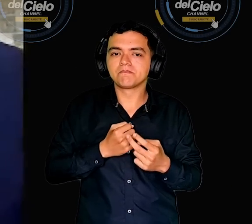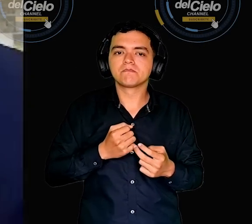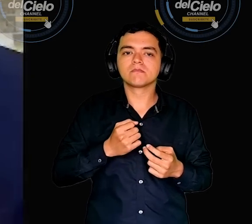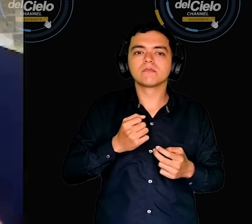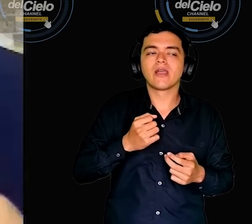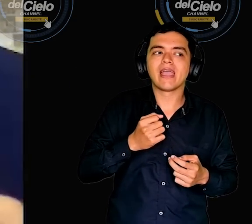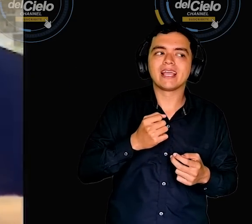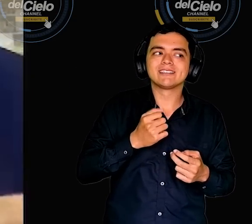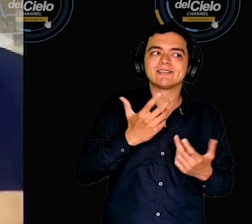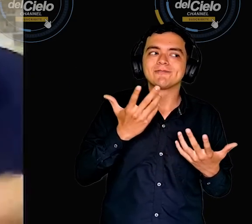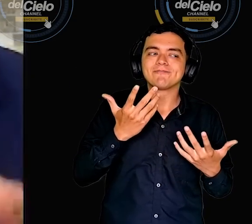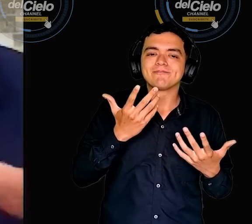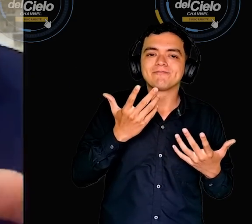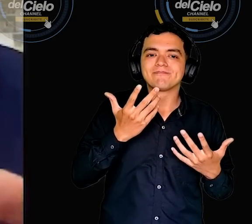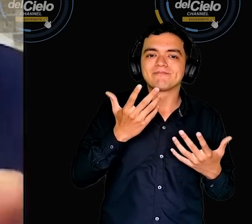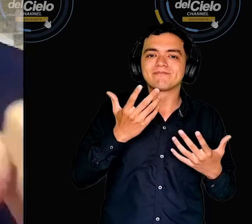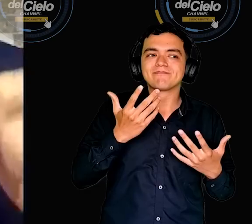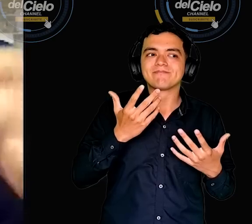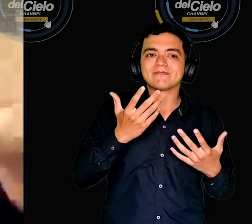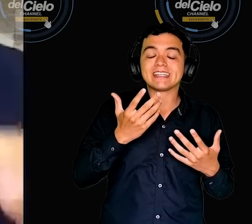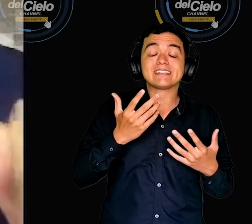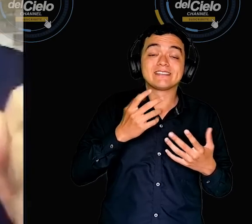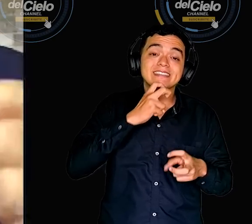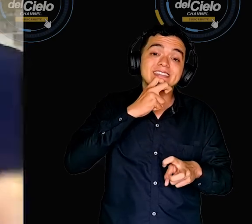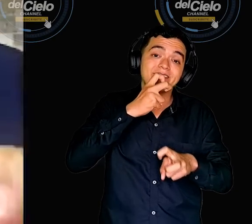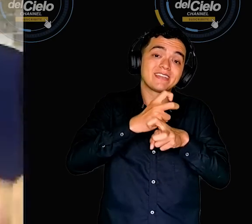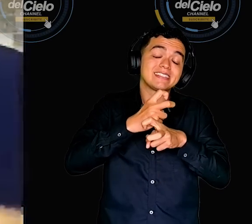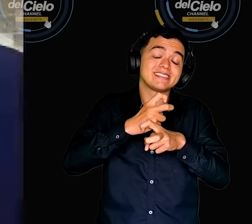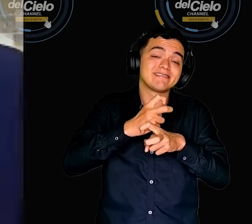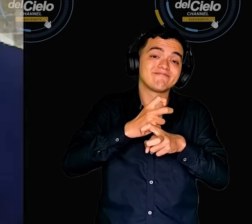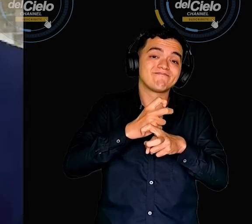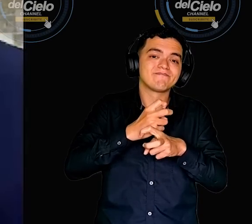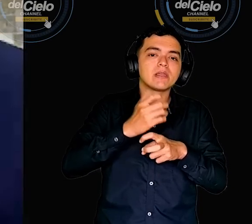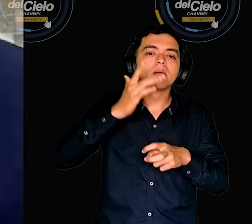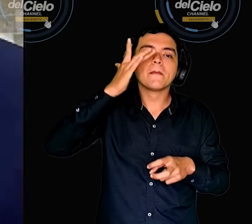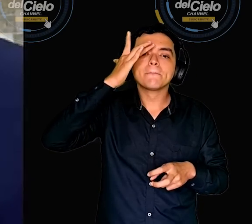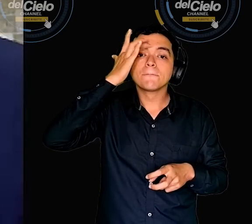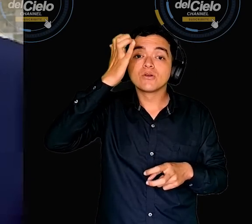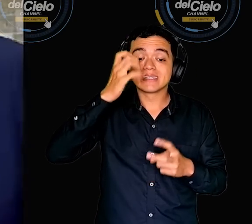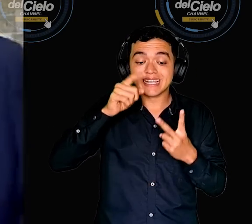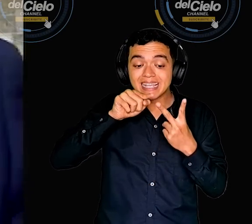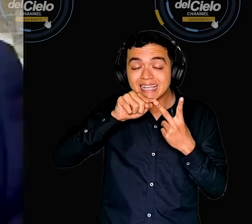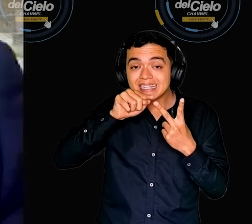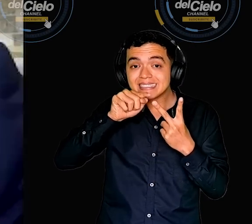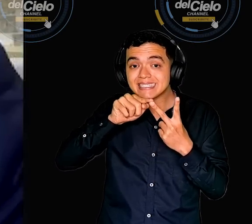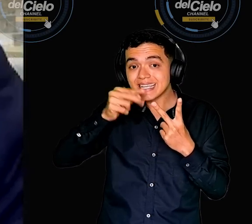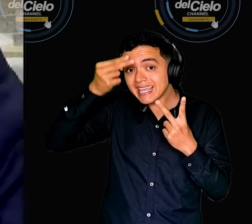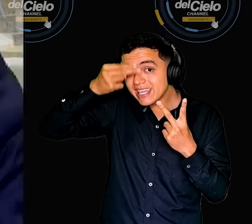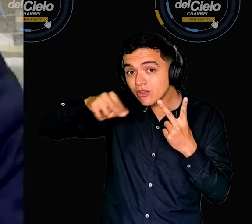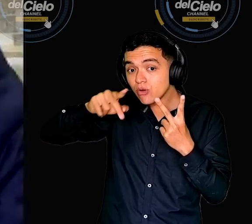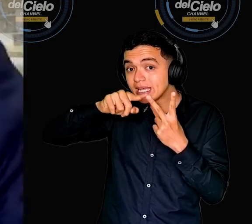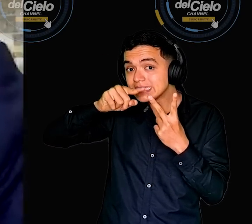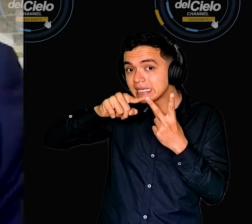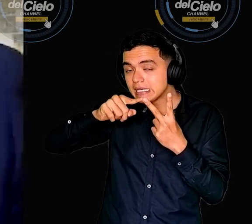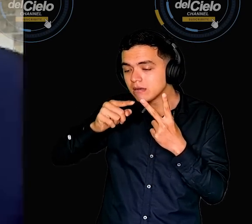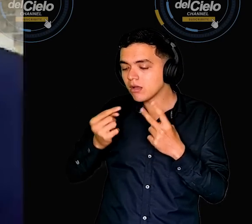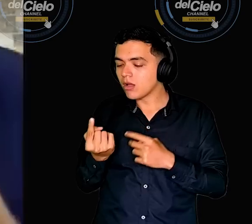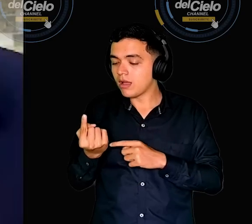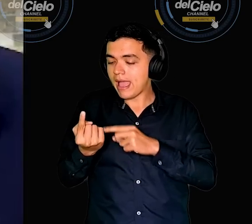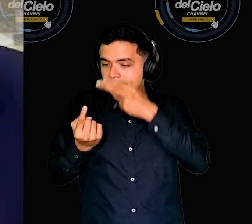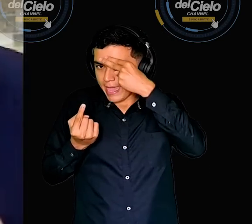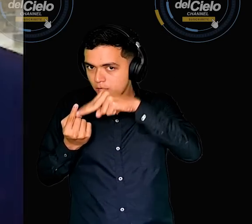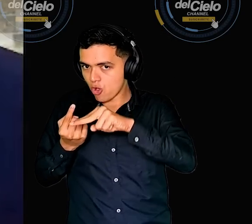tenía una misión en la vida, y el otro otra. Entonces, se produjo